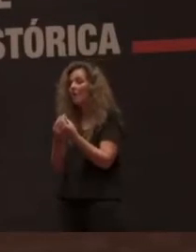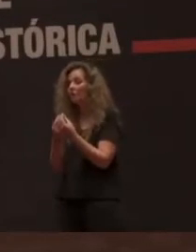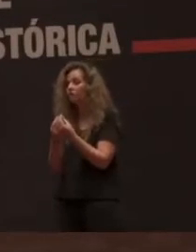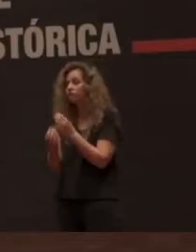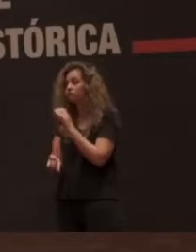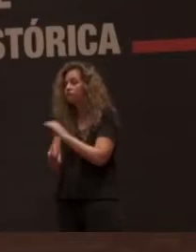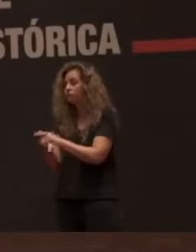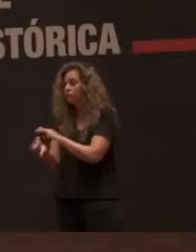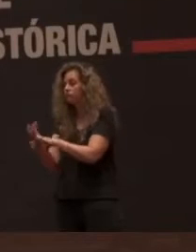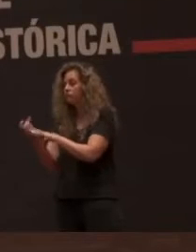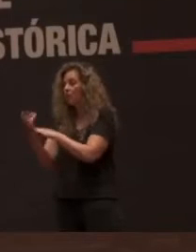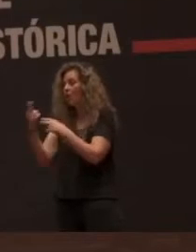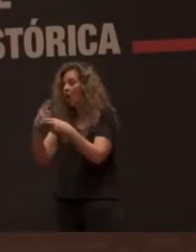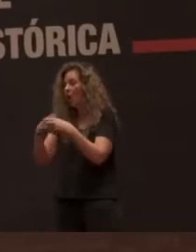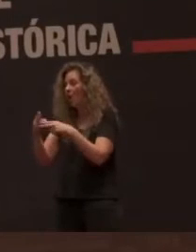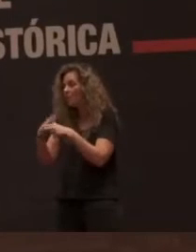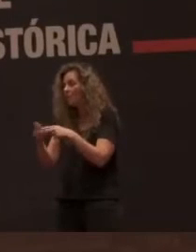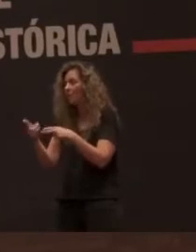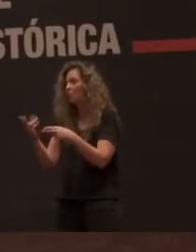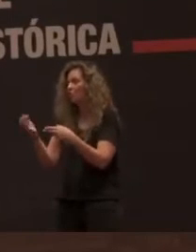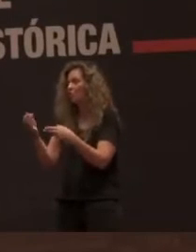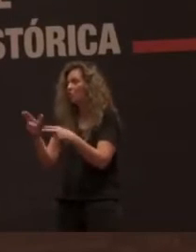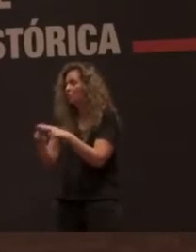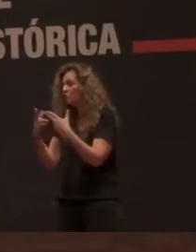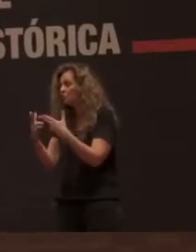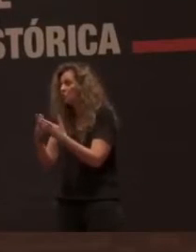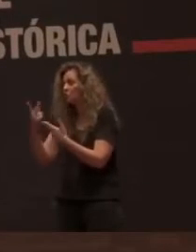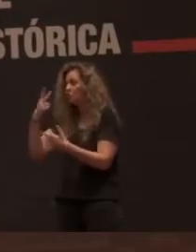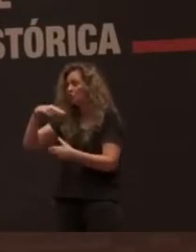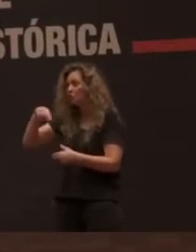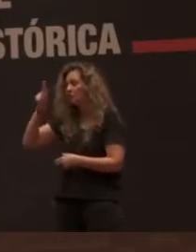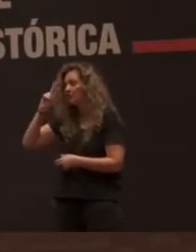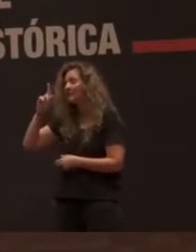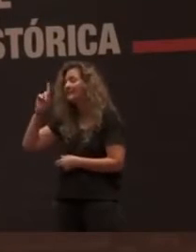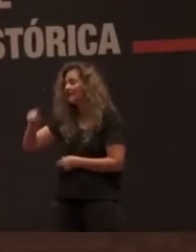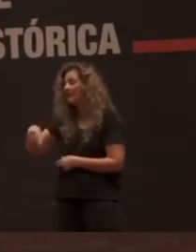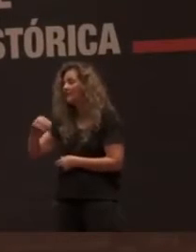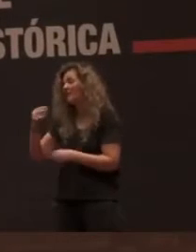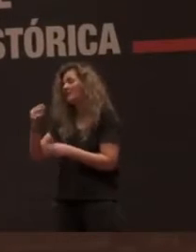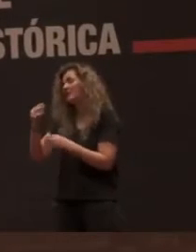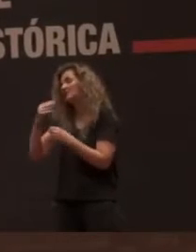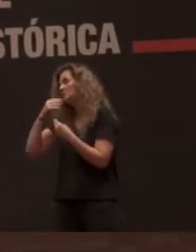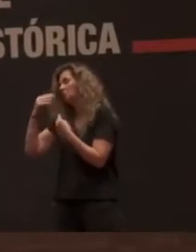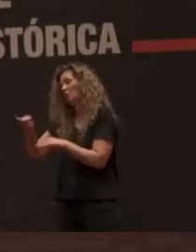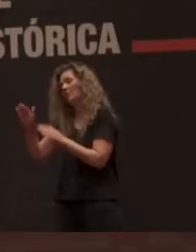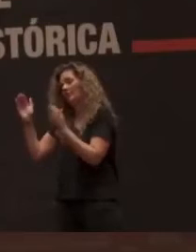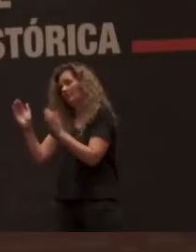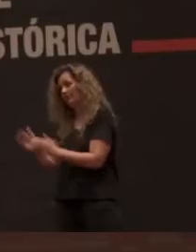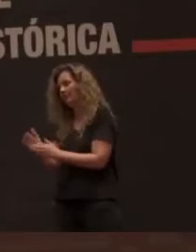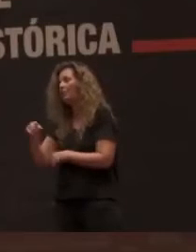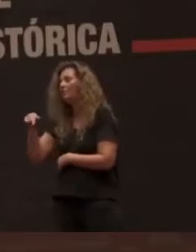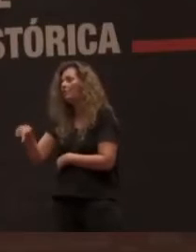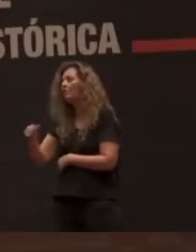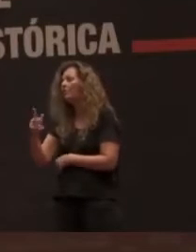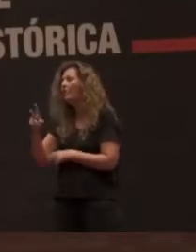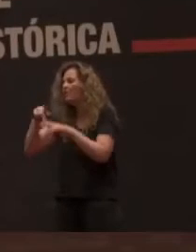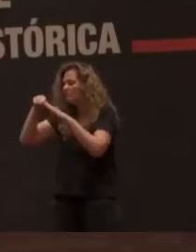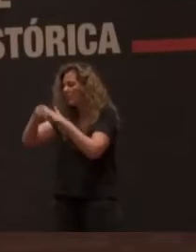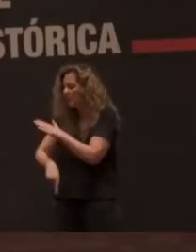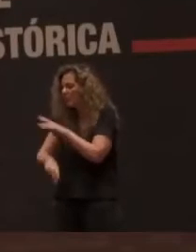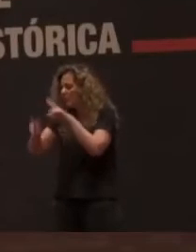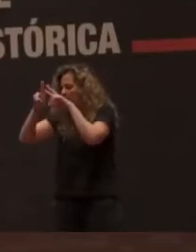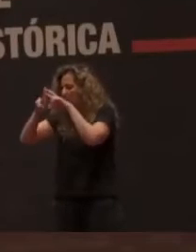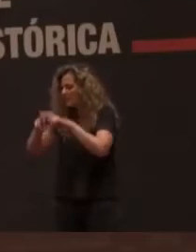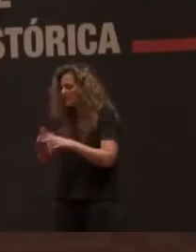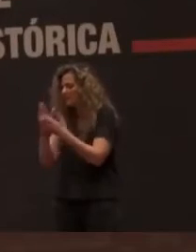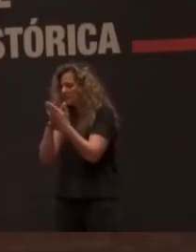los dictadores, las dos de colaboración con las clases medias, las dos de colaboración con las clases